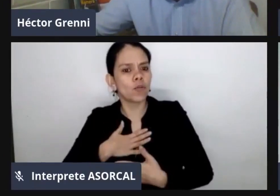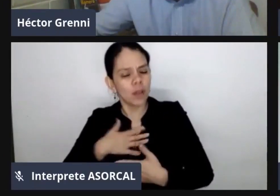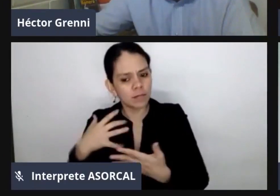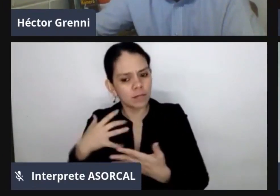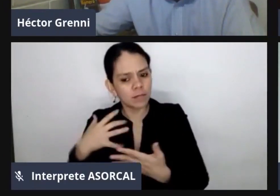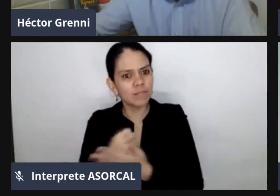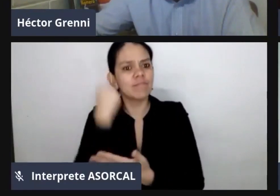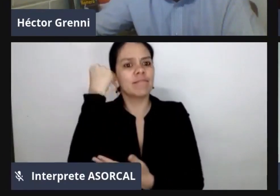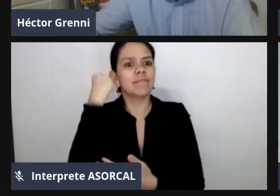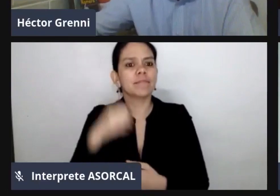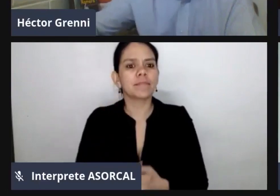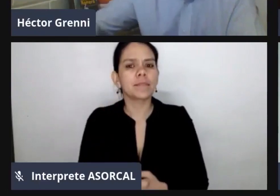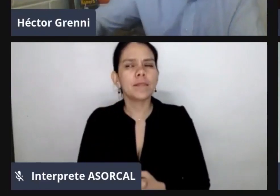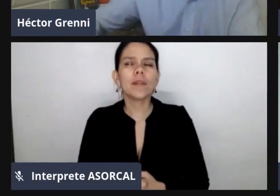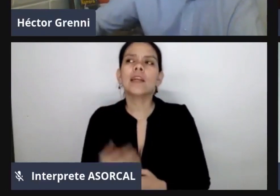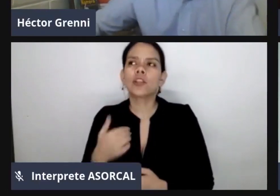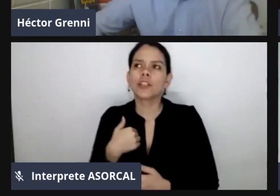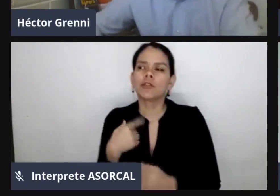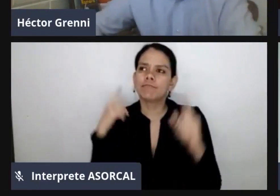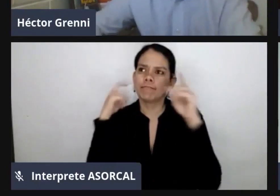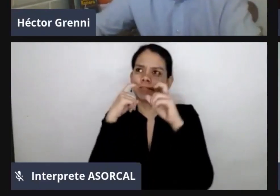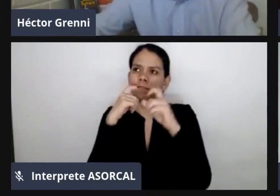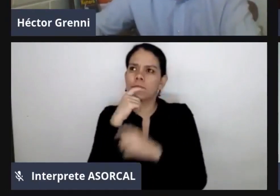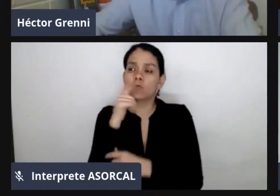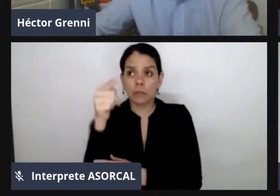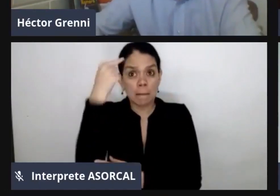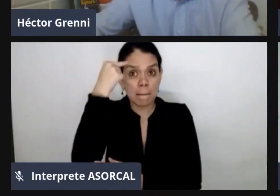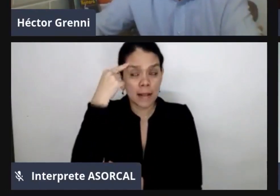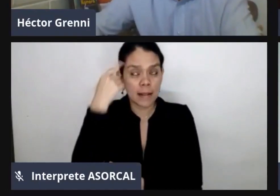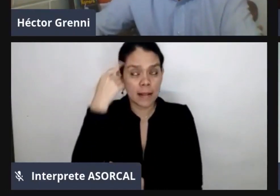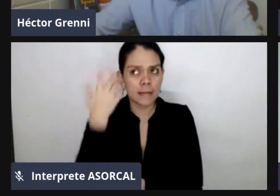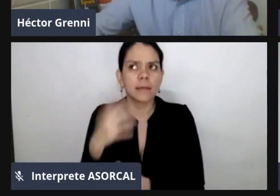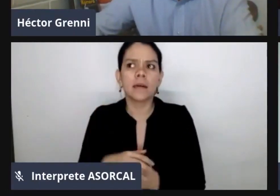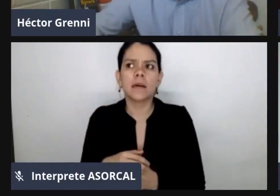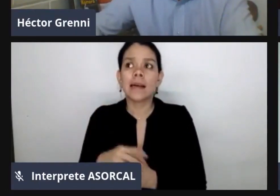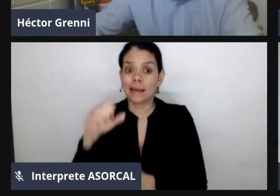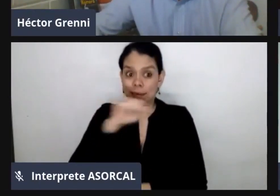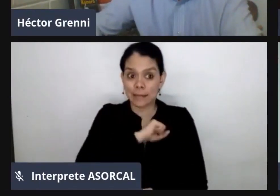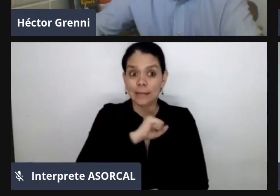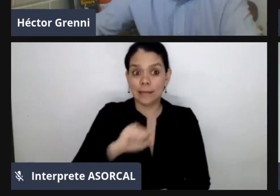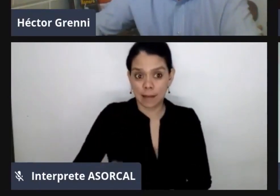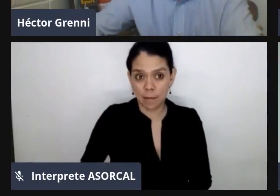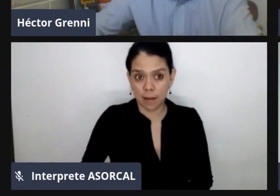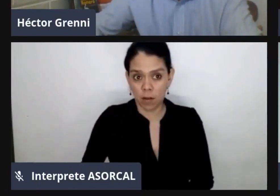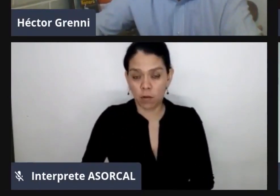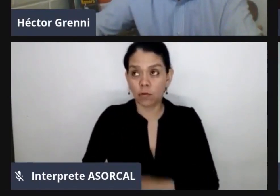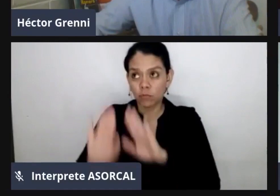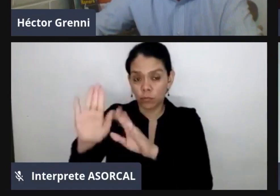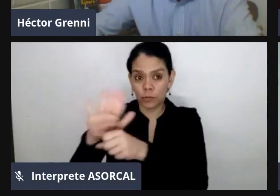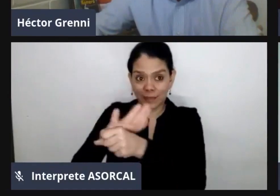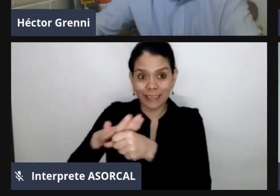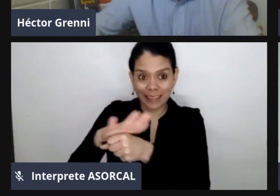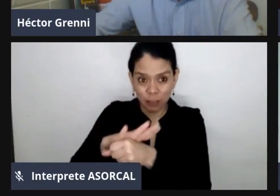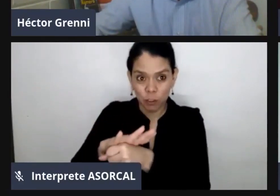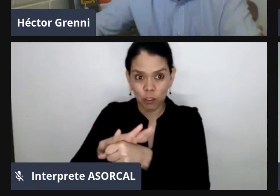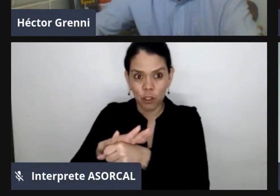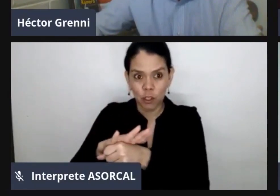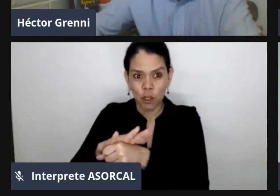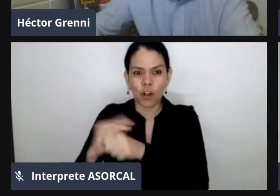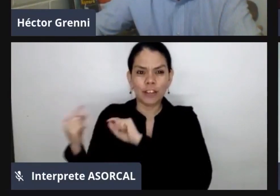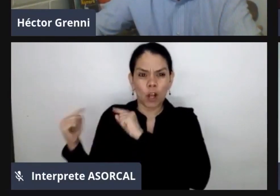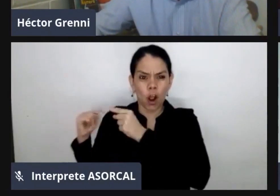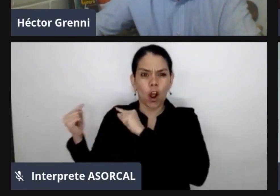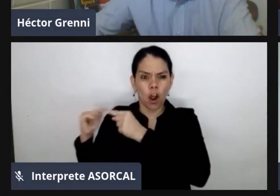proceso tanto, digamos, del conflicto armado, como luego el acuerdo que hubo de paz con estos